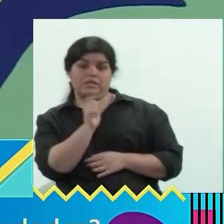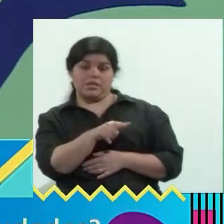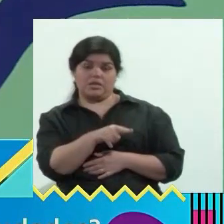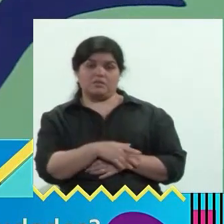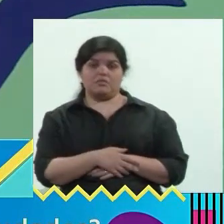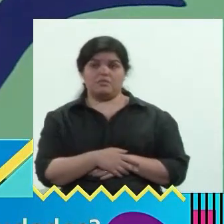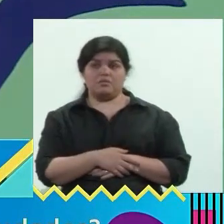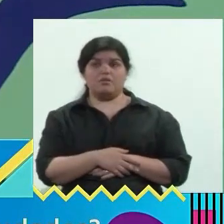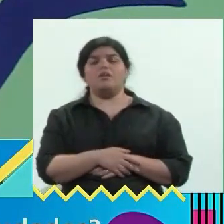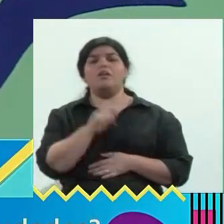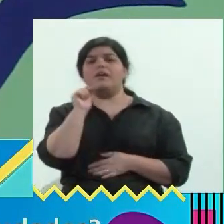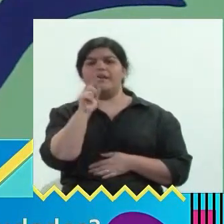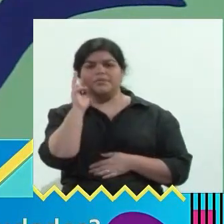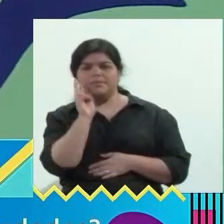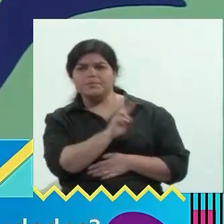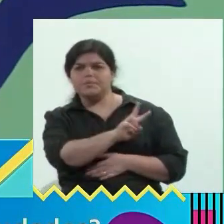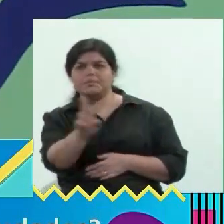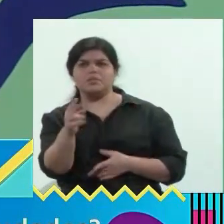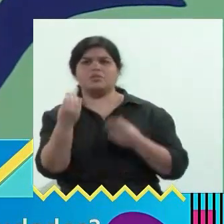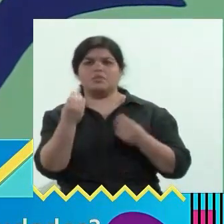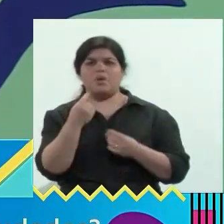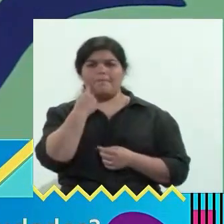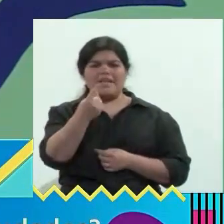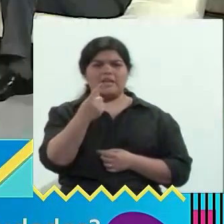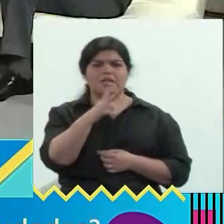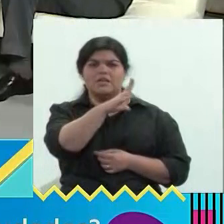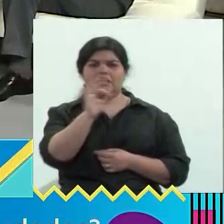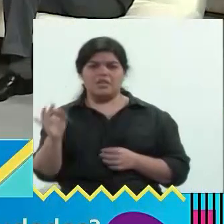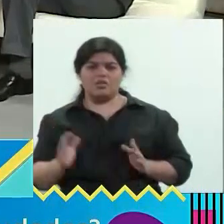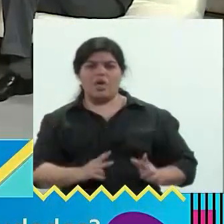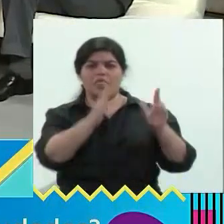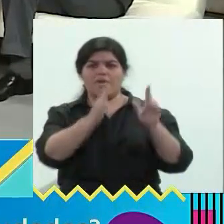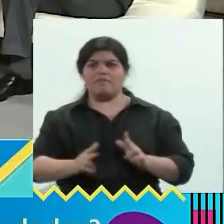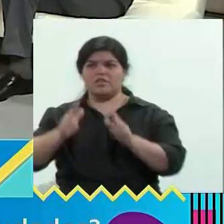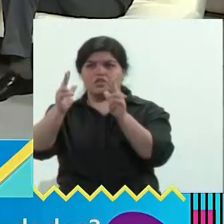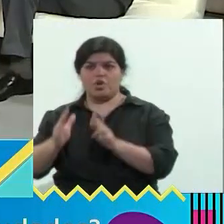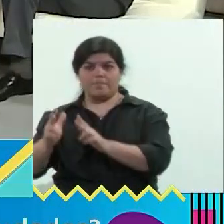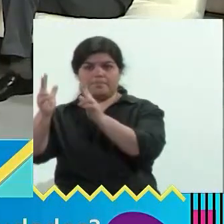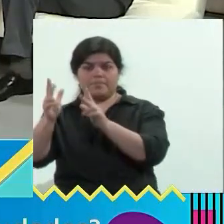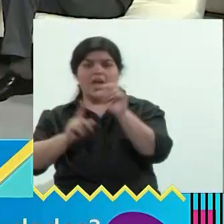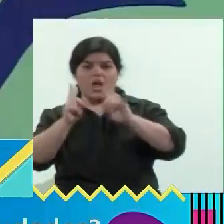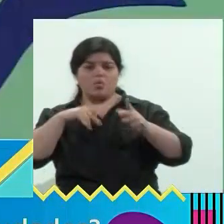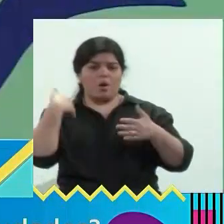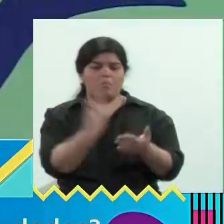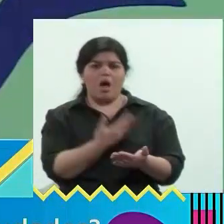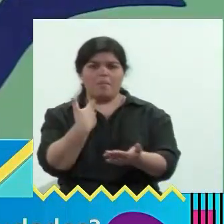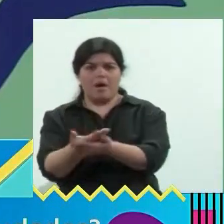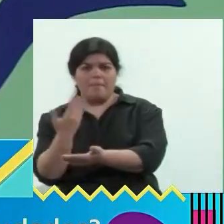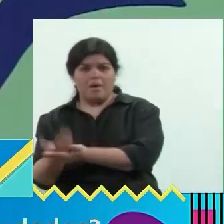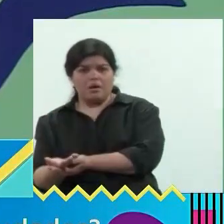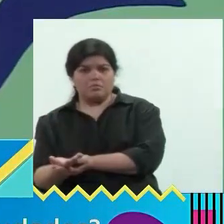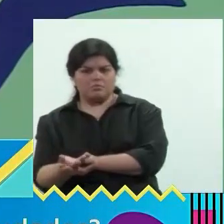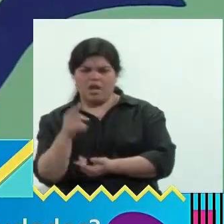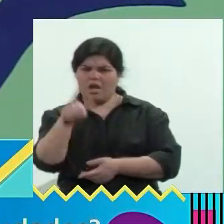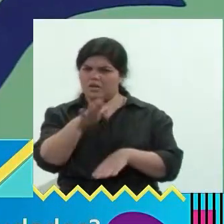eso que del orden de 1.500 edificios solamente unos cuantos cayeron. Es decir, hay una manera de